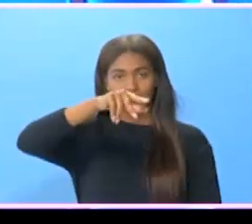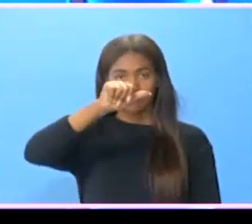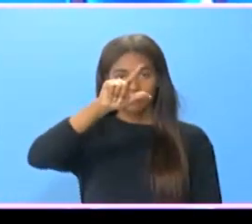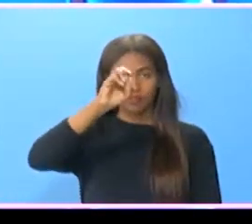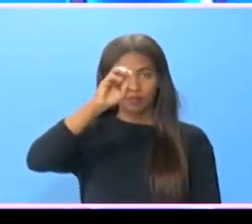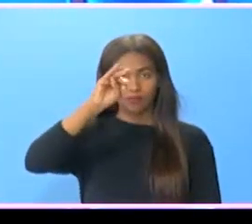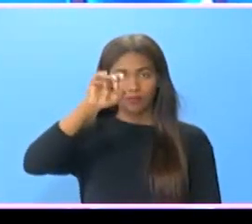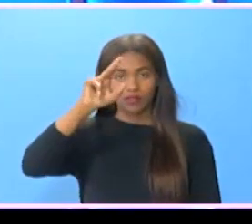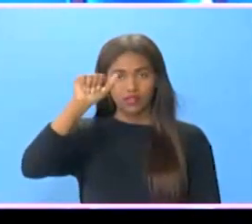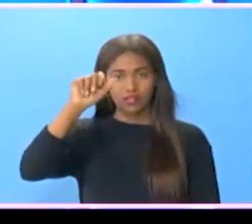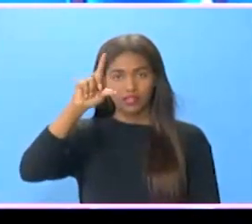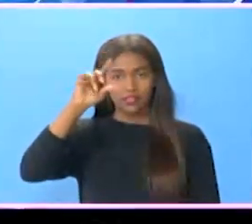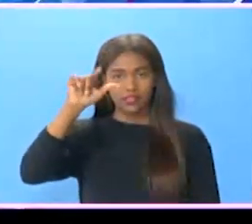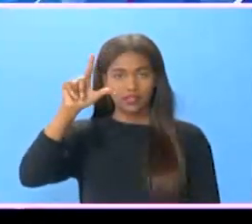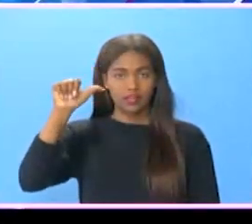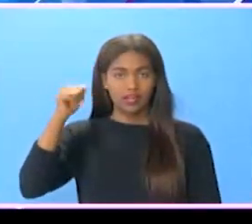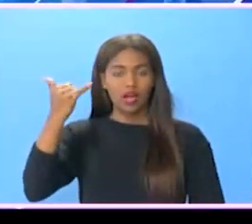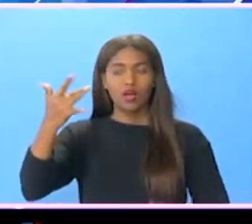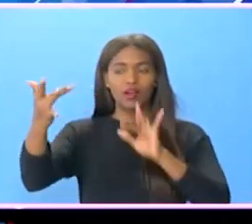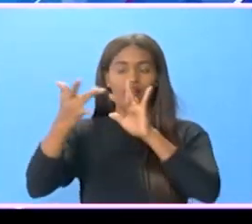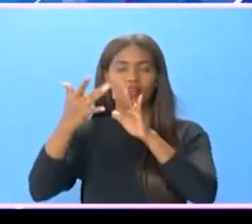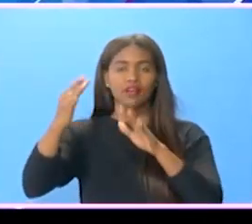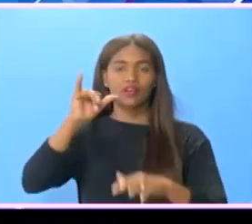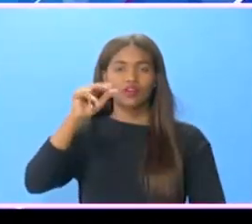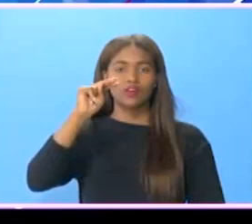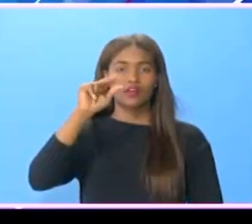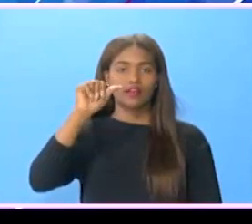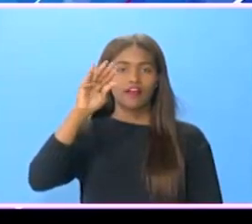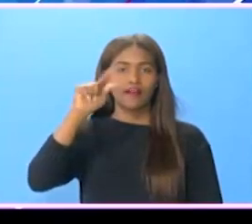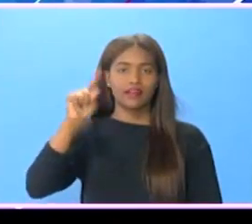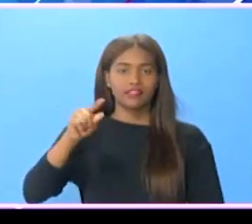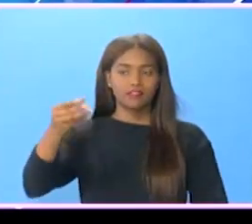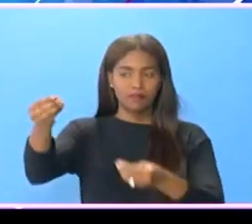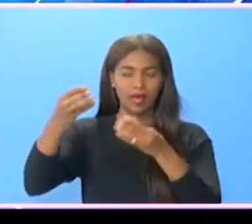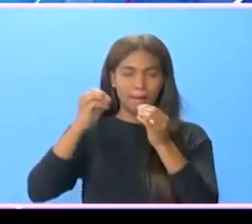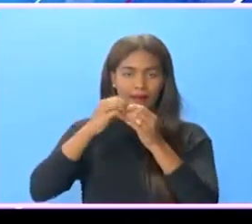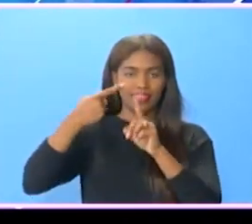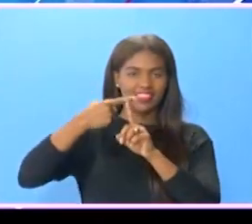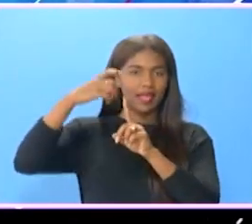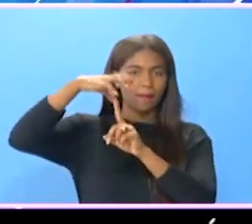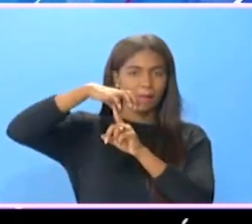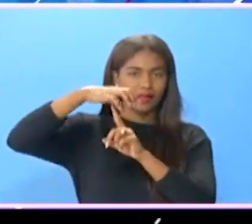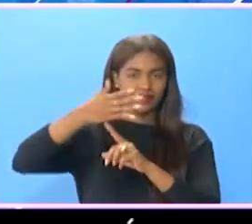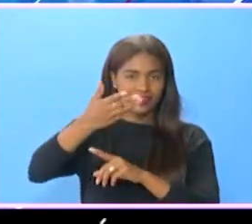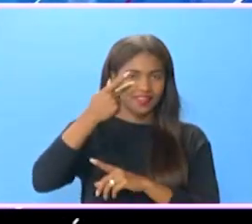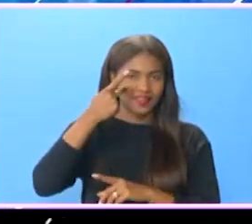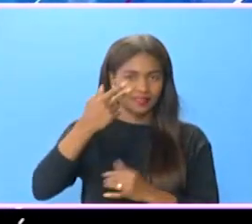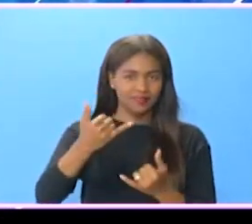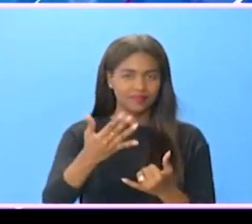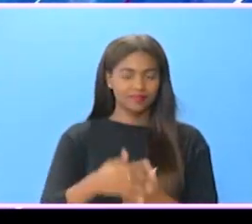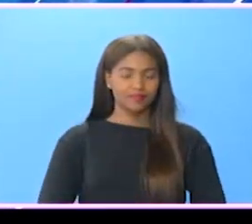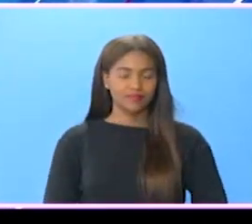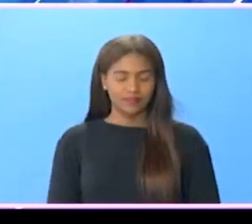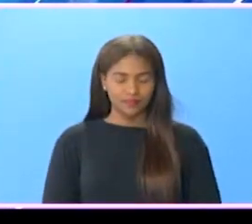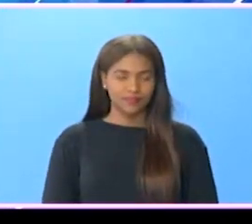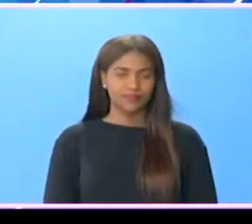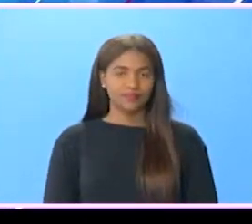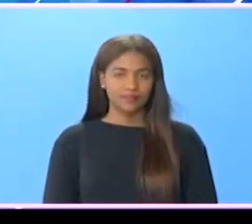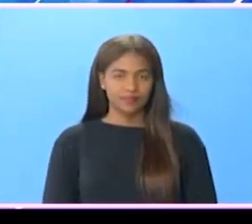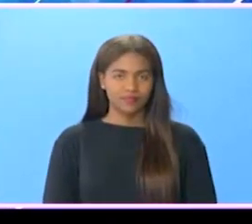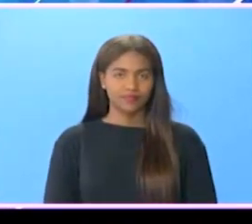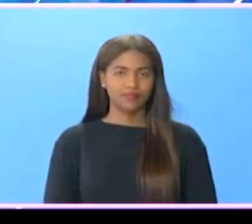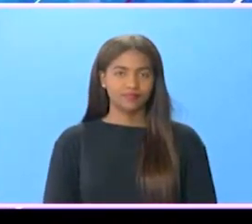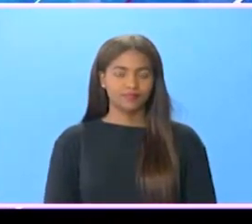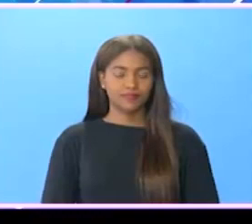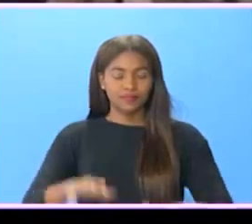Hernández Tisla. Conectamos con nuestra compañera Joana Báez hasta el Palacio Nacional con los detalles. Adelante, Joana, cuéntanos. Saludos, buenas. Así es,